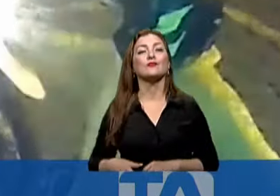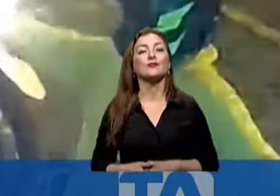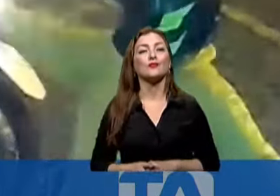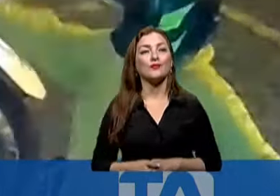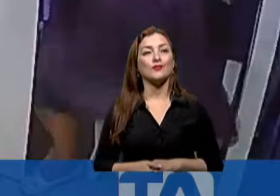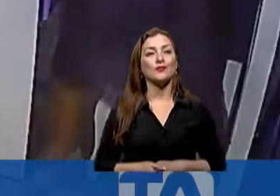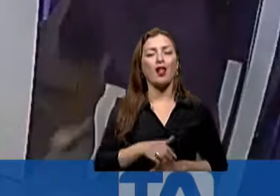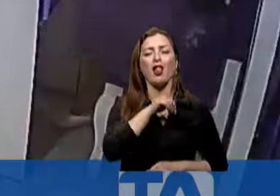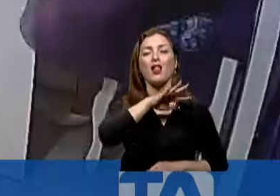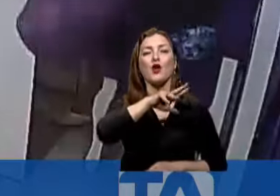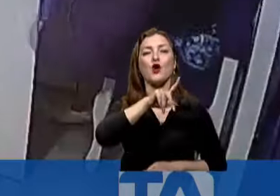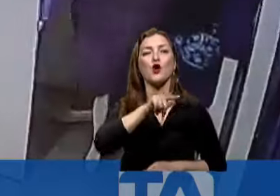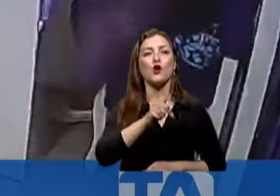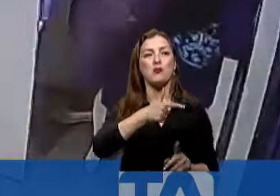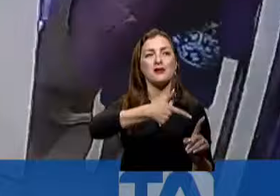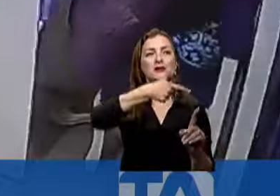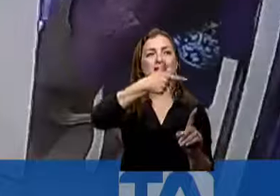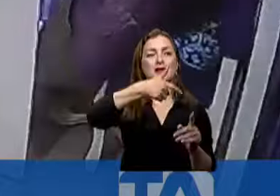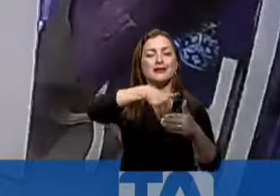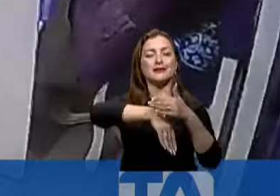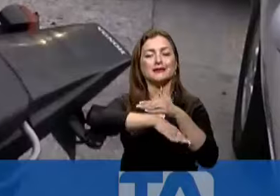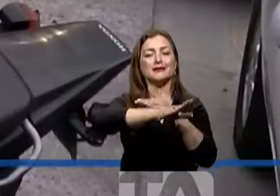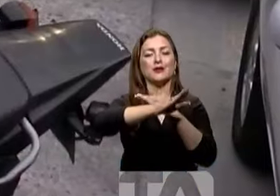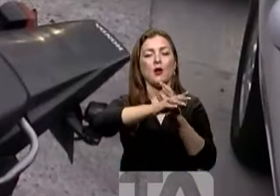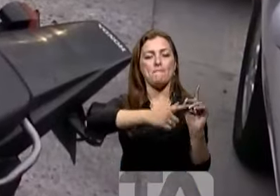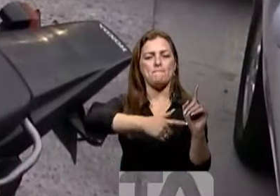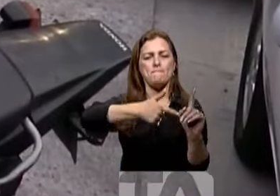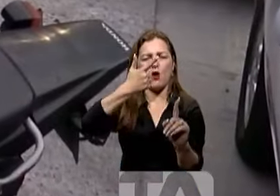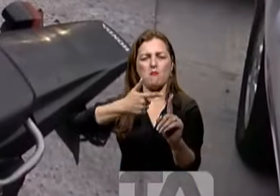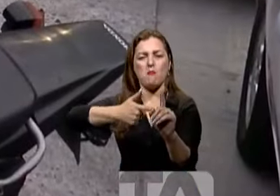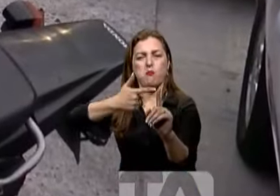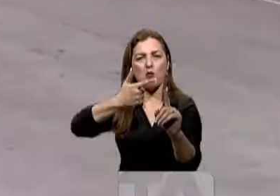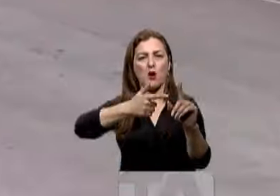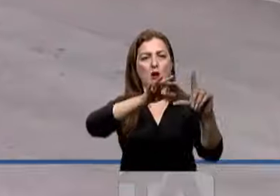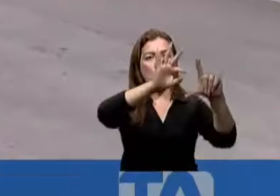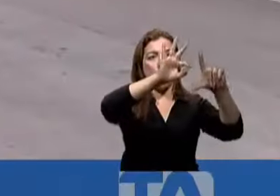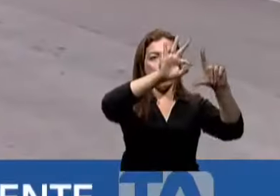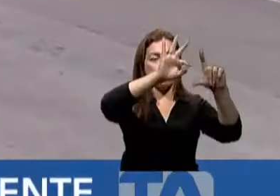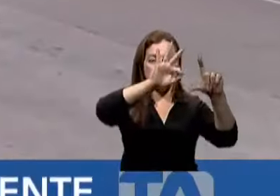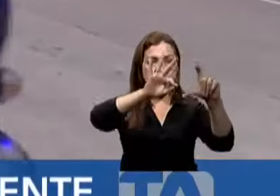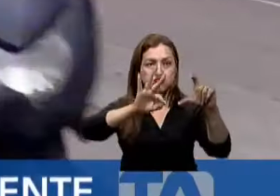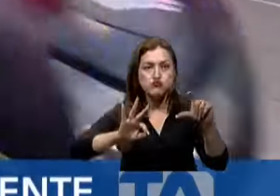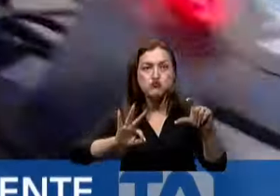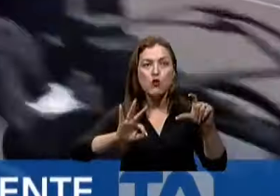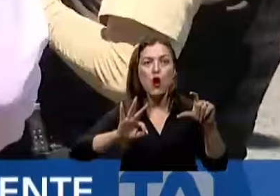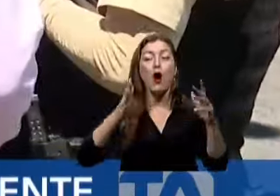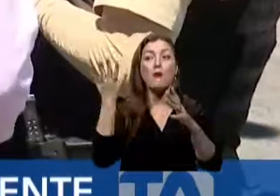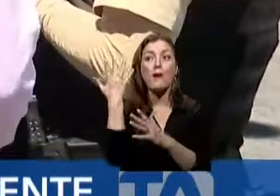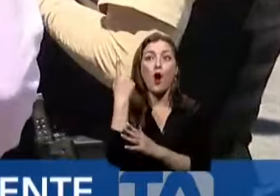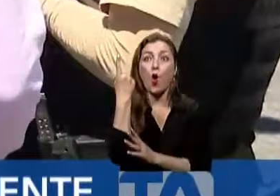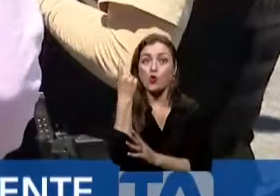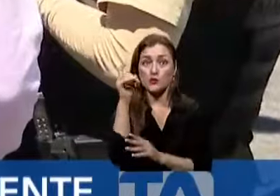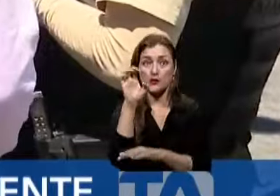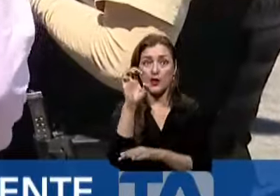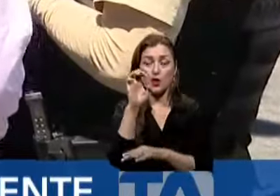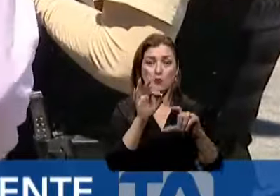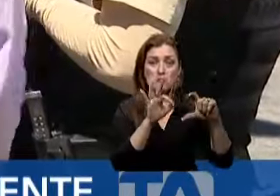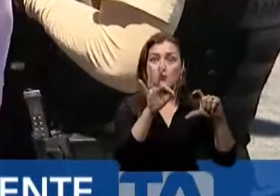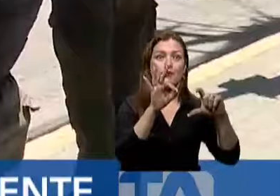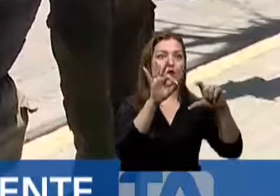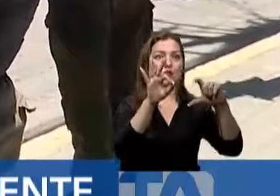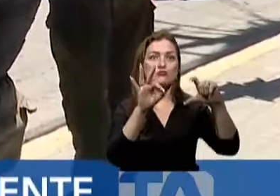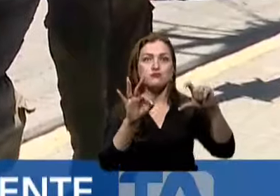Delitos como robos, asaltos a locales comerciales y sicariatos han reducido considerablemente en la capital desde el pasado 11 de enero,